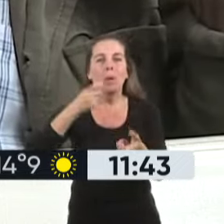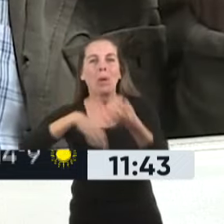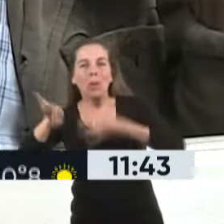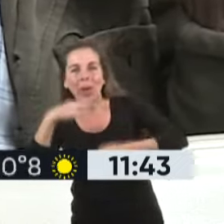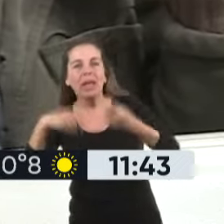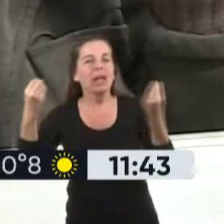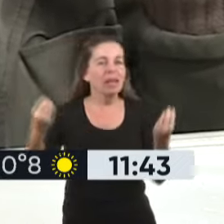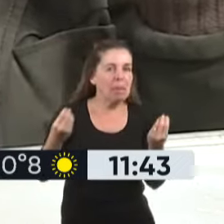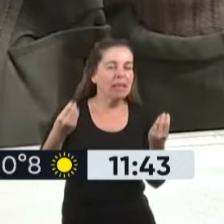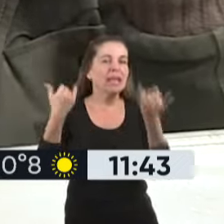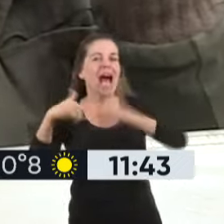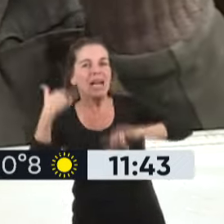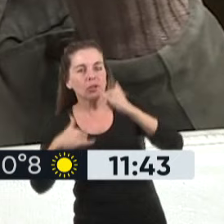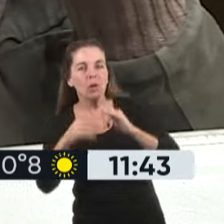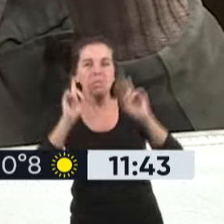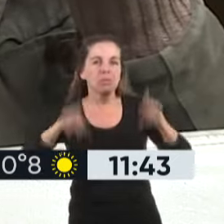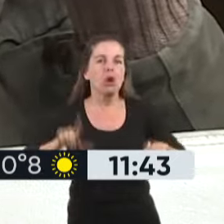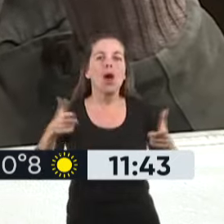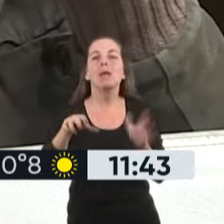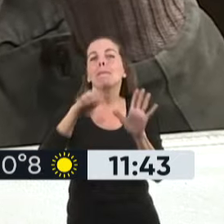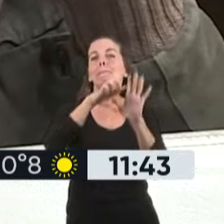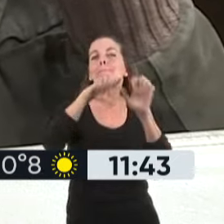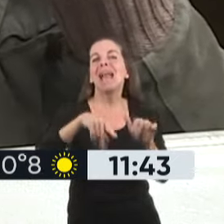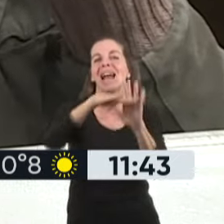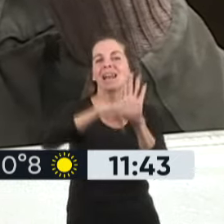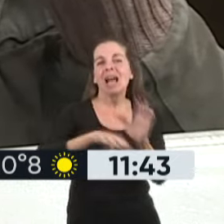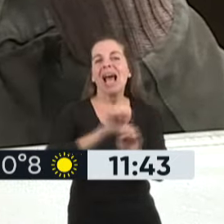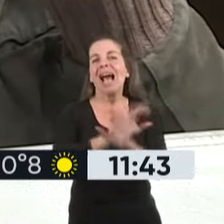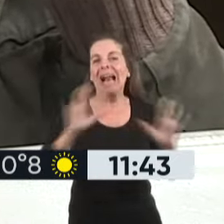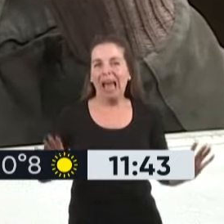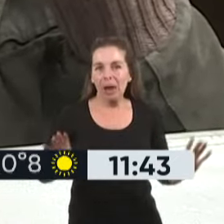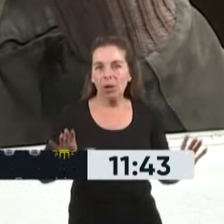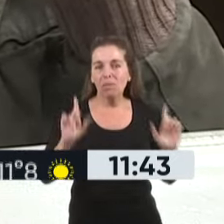respuesta a este plan de monetización que planteó el gobierno, pero más allá de eso,